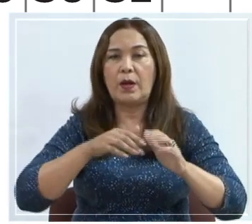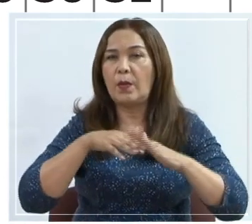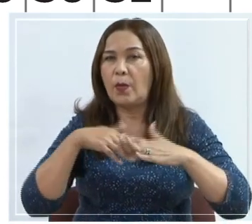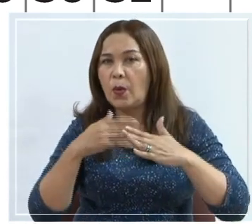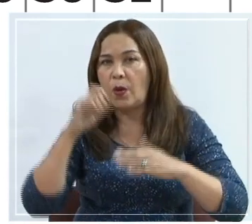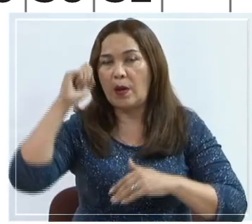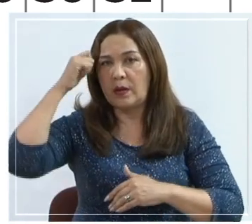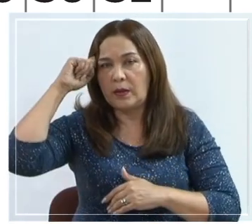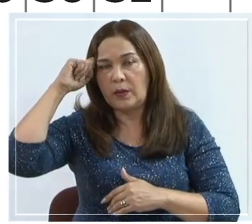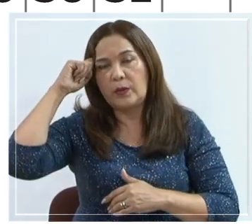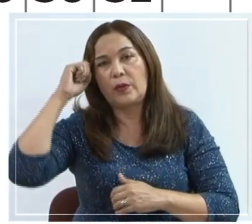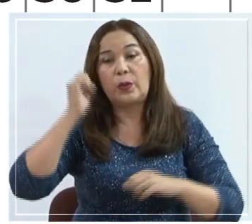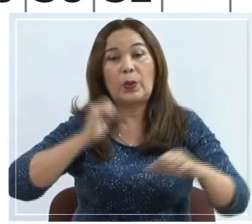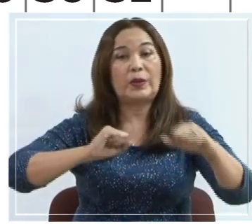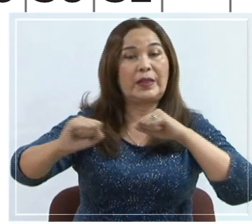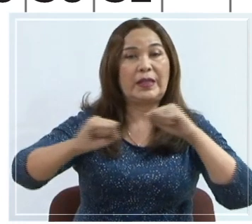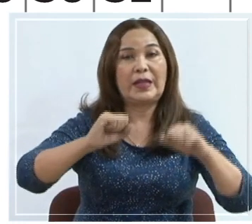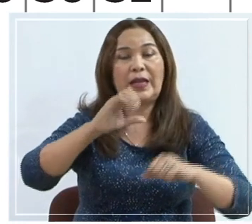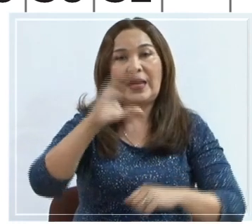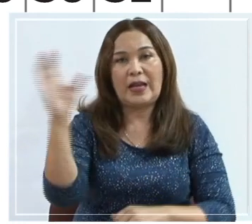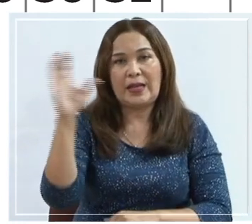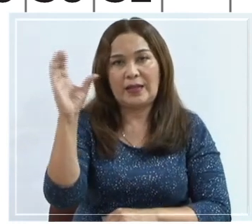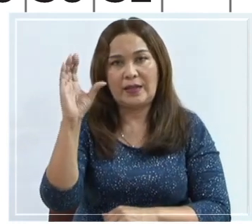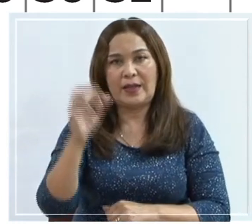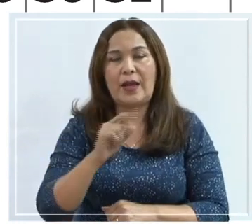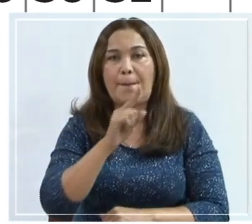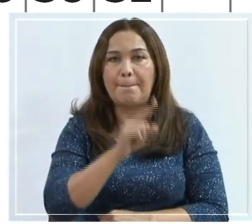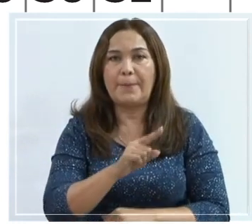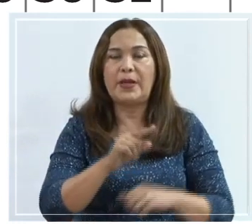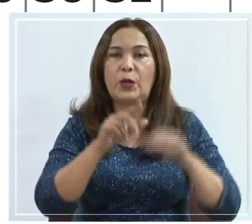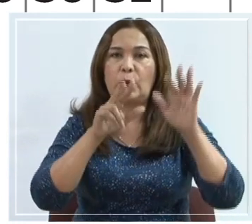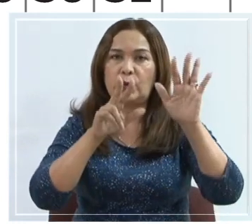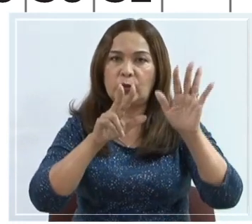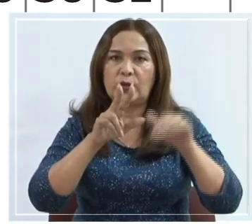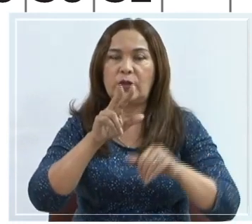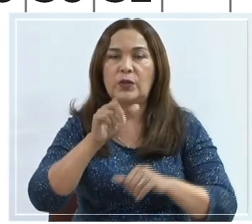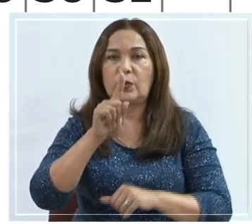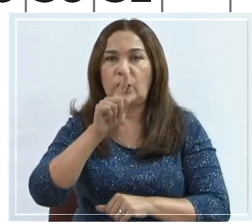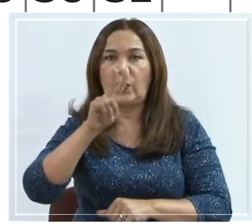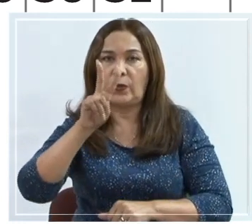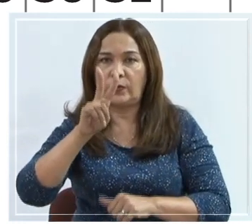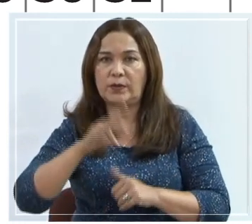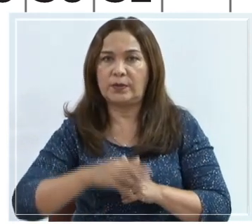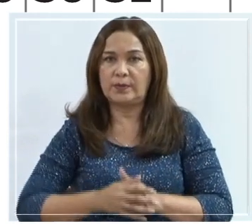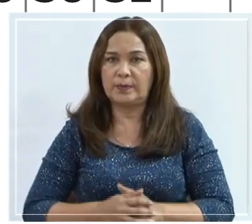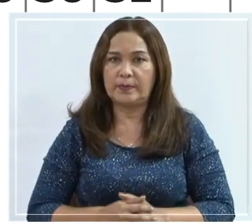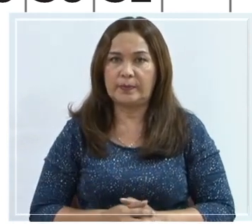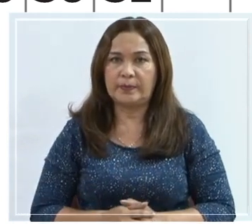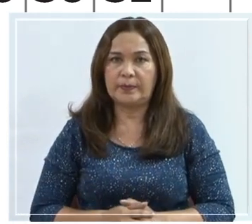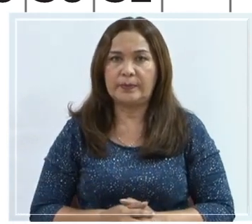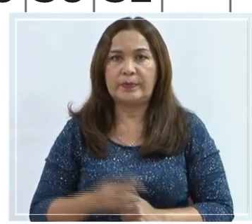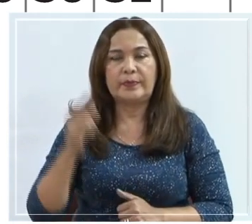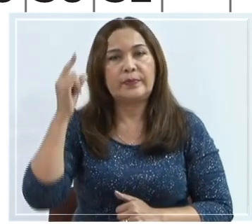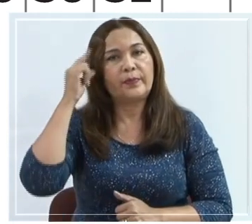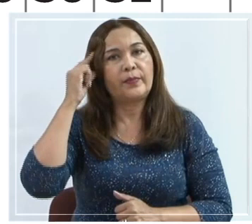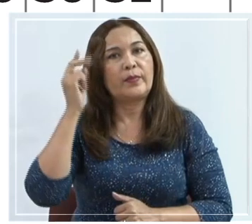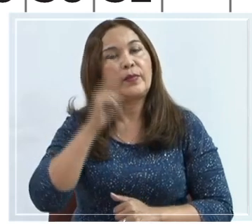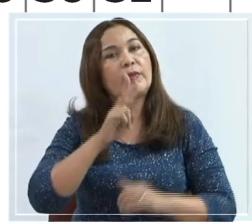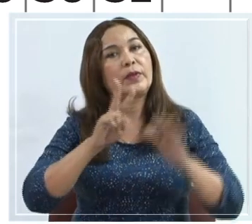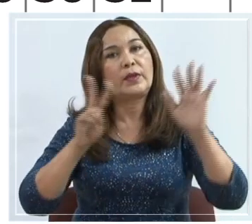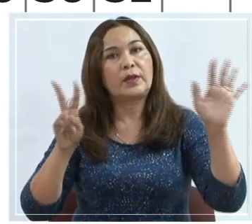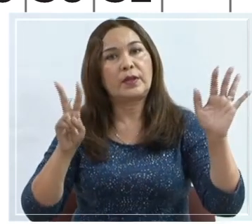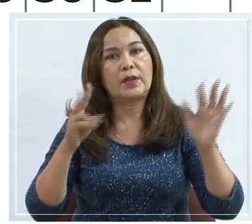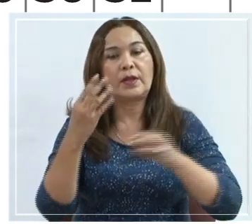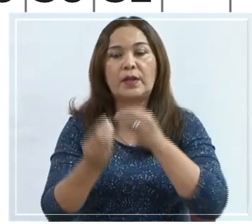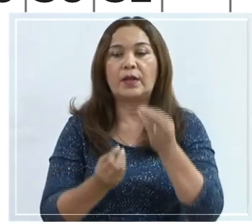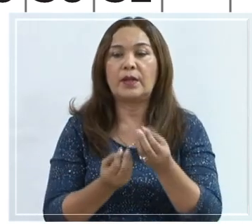marco del recordatorio del terremoto de caracas 1812 día 27